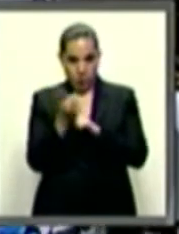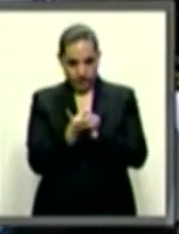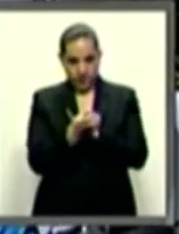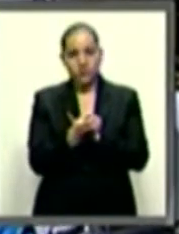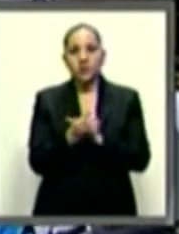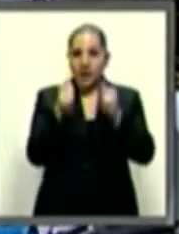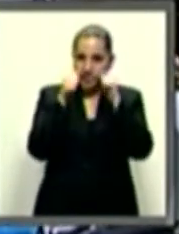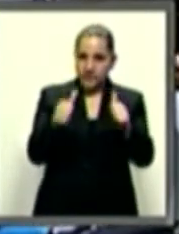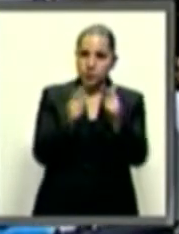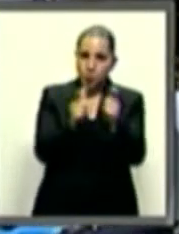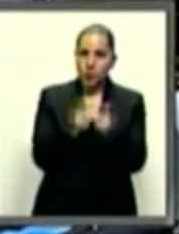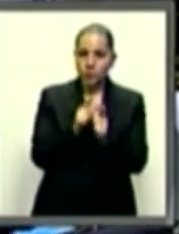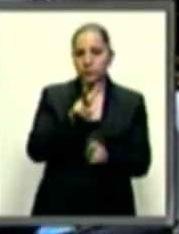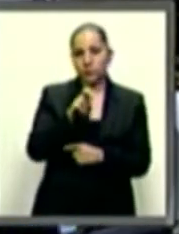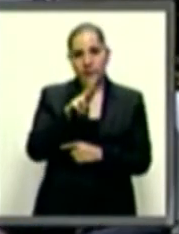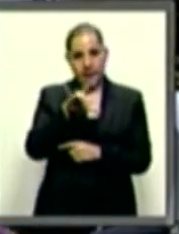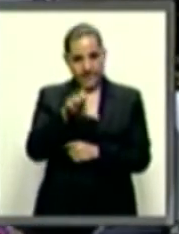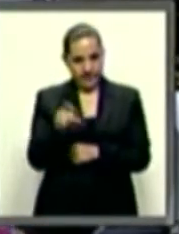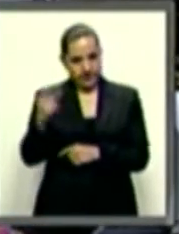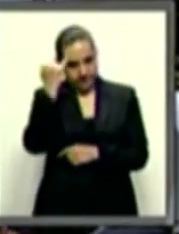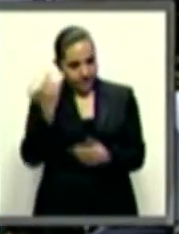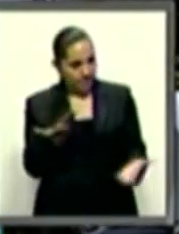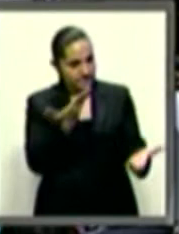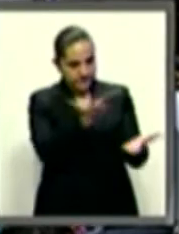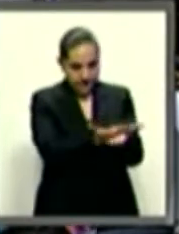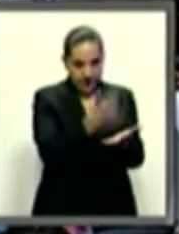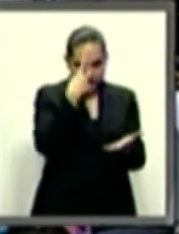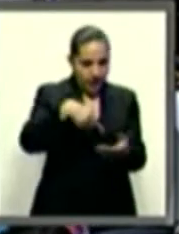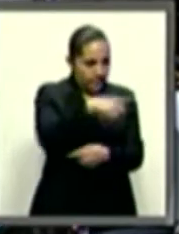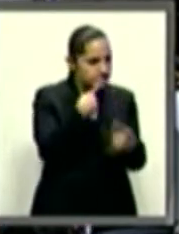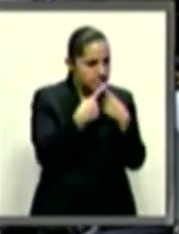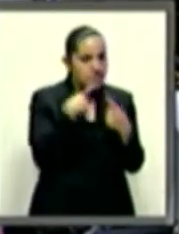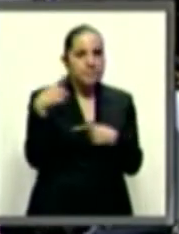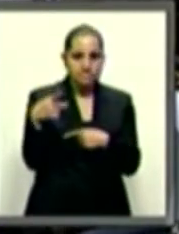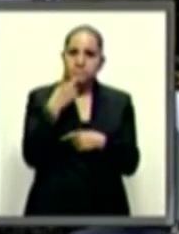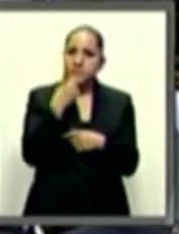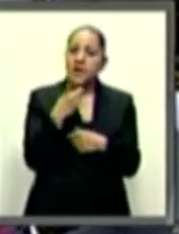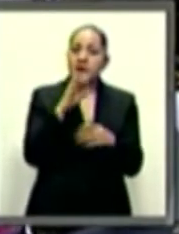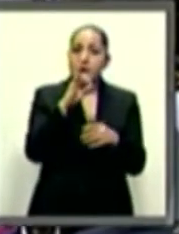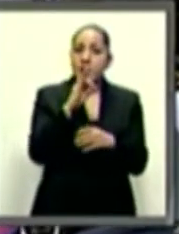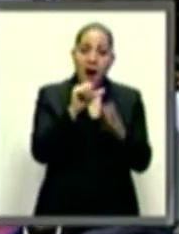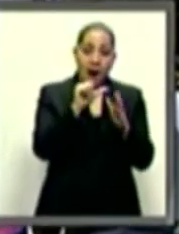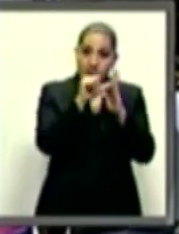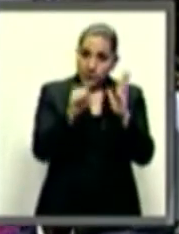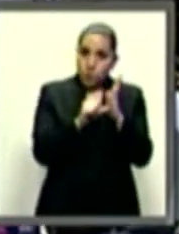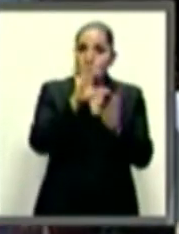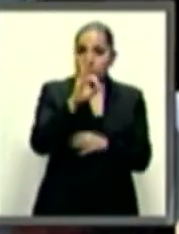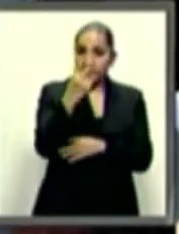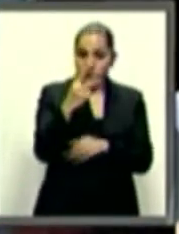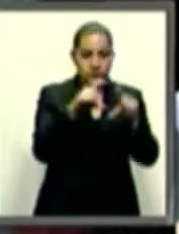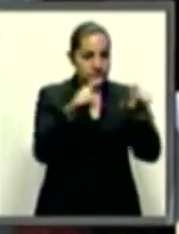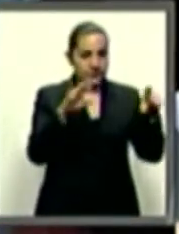de Atención a Grupos Vulnerables, la cual considera una adición a la fracción cuarta del artículo